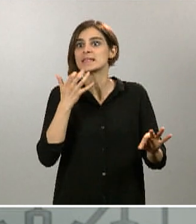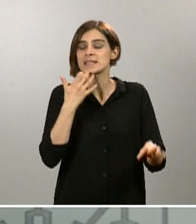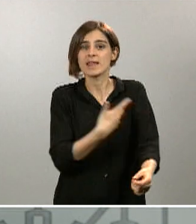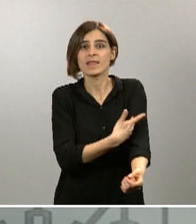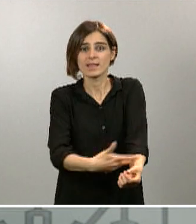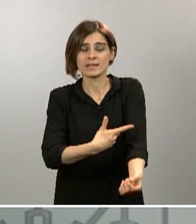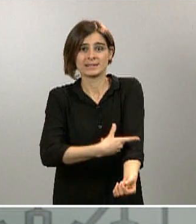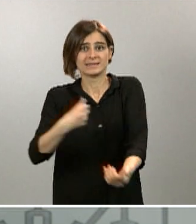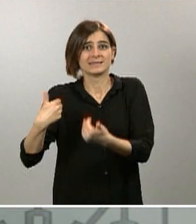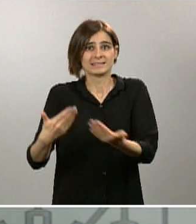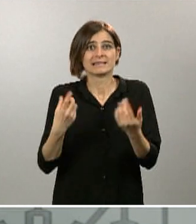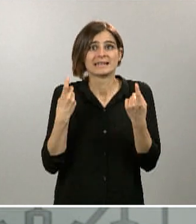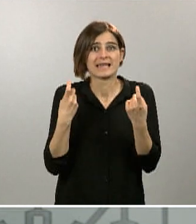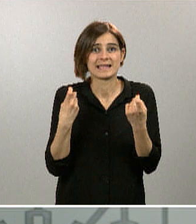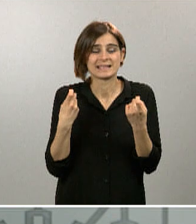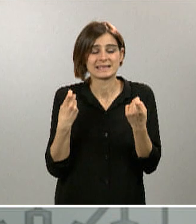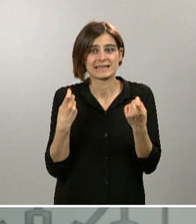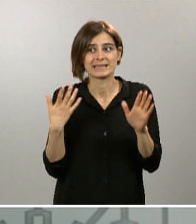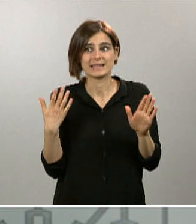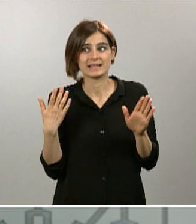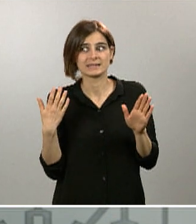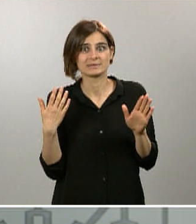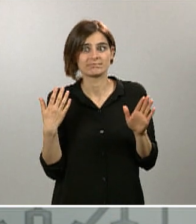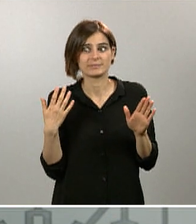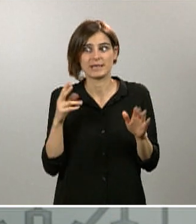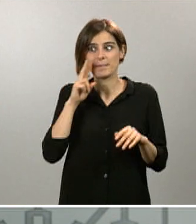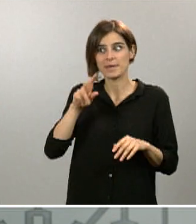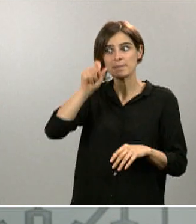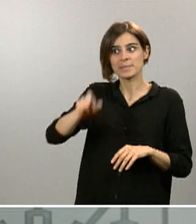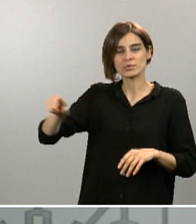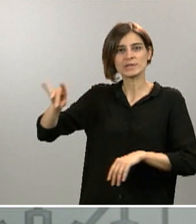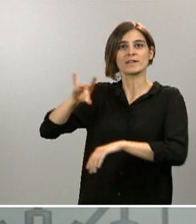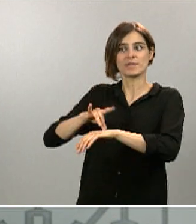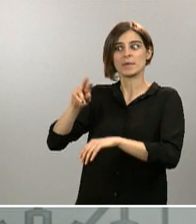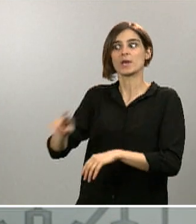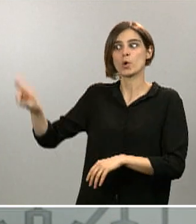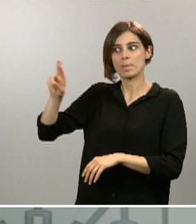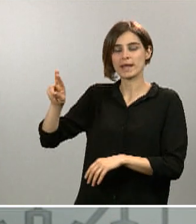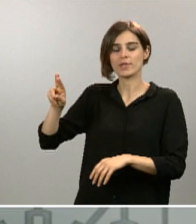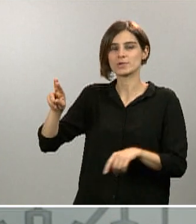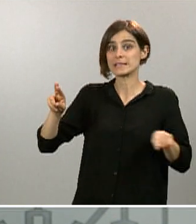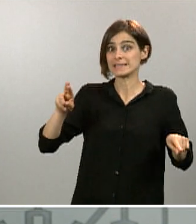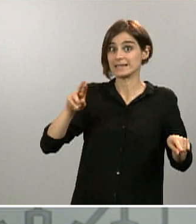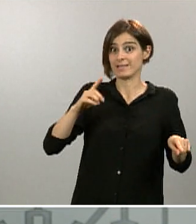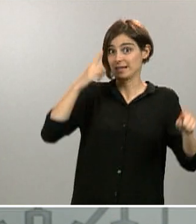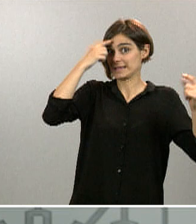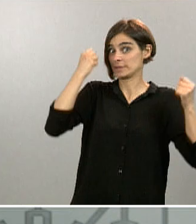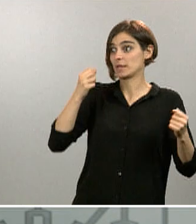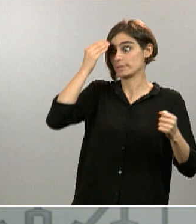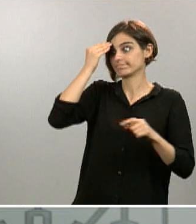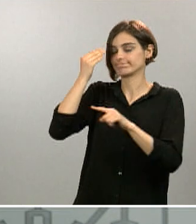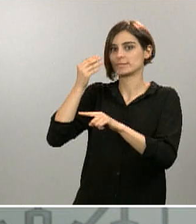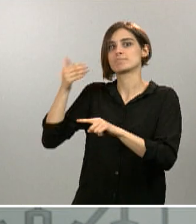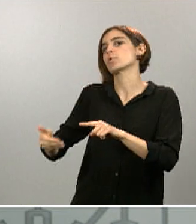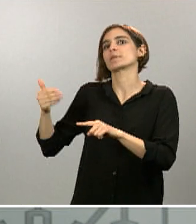los expertos en donación de sangre lo consideran adecuado, seamos uno de los grupos prioritarios para donar, pues obviamente se hará la publicidad, pero esto